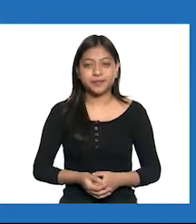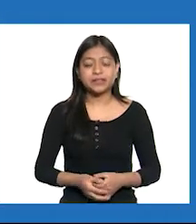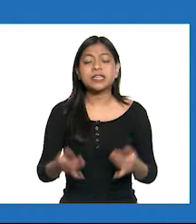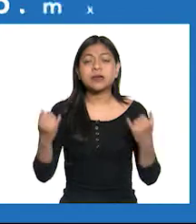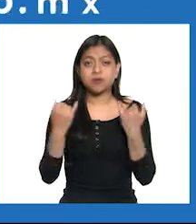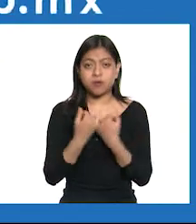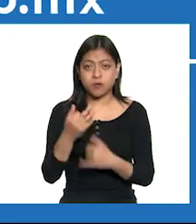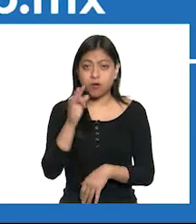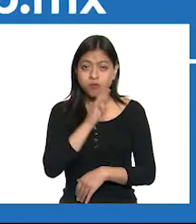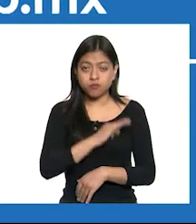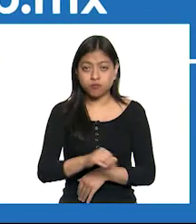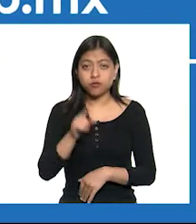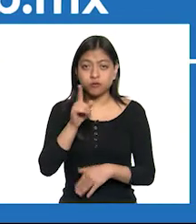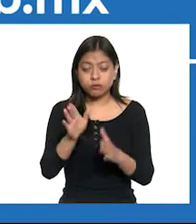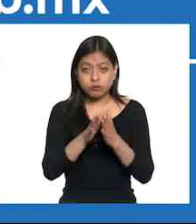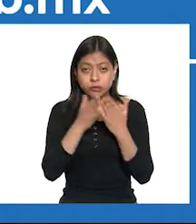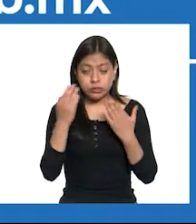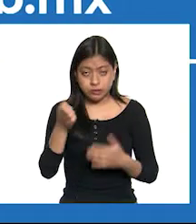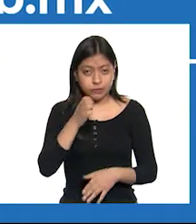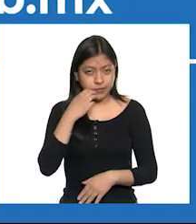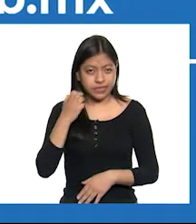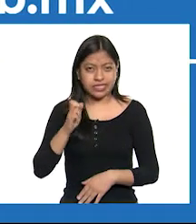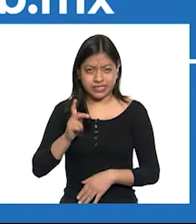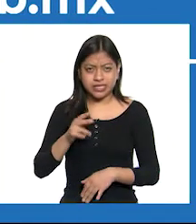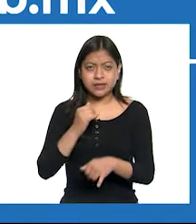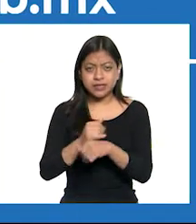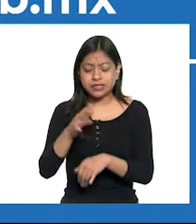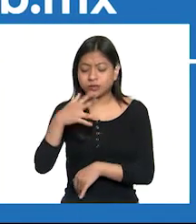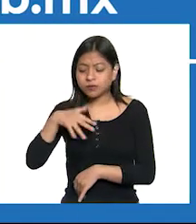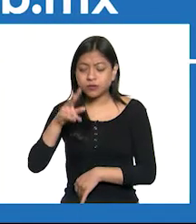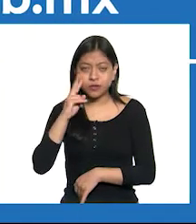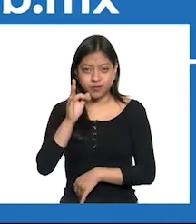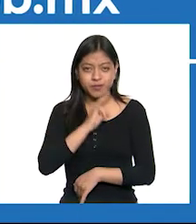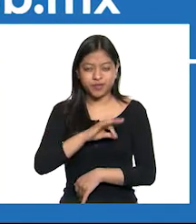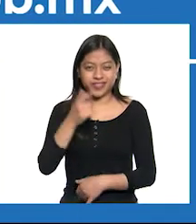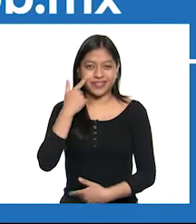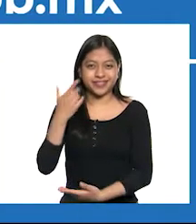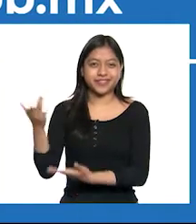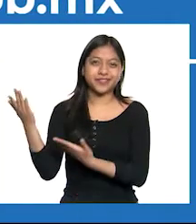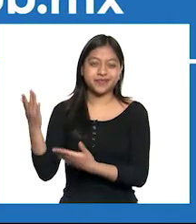También puedes encontrar los libros de texto en la página